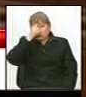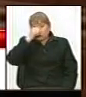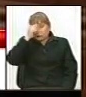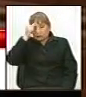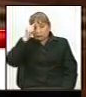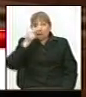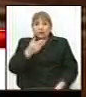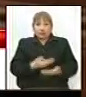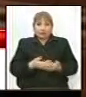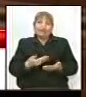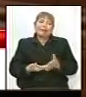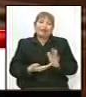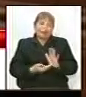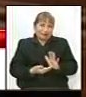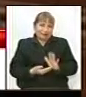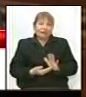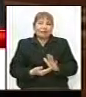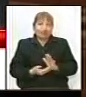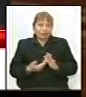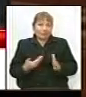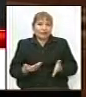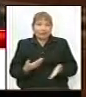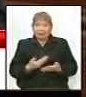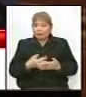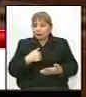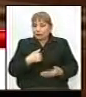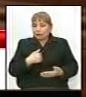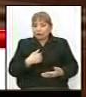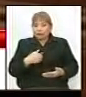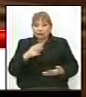de que lo han pues manejado, porque yo he leído que